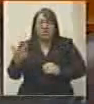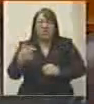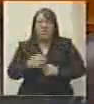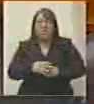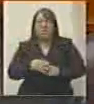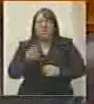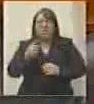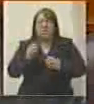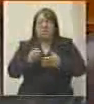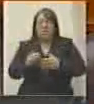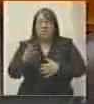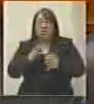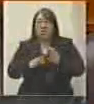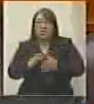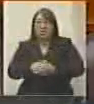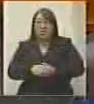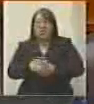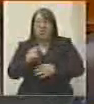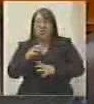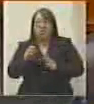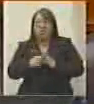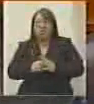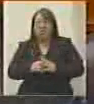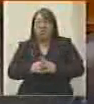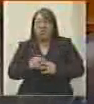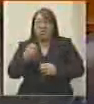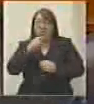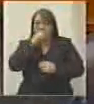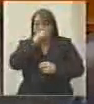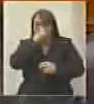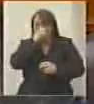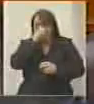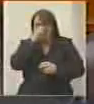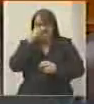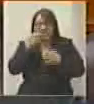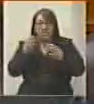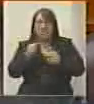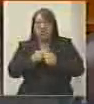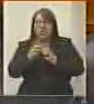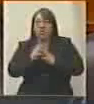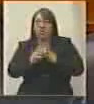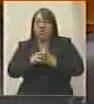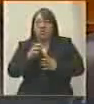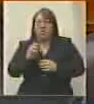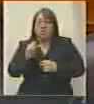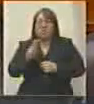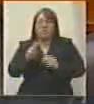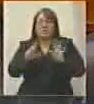55.716.733 para el financiamiento del proyecto de inversión pública con código SNIT